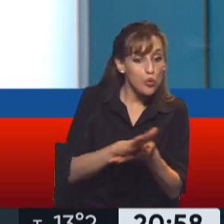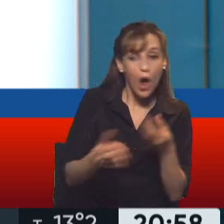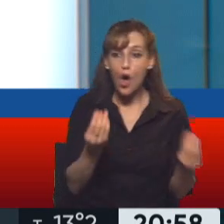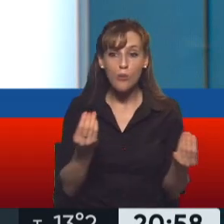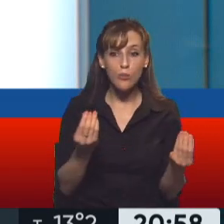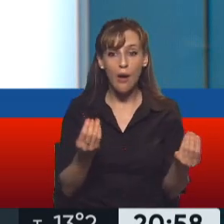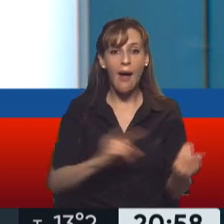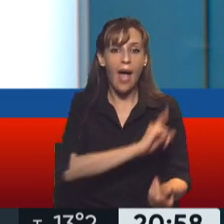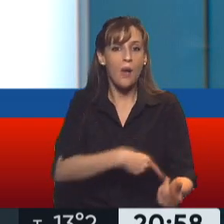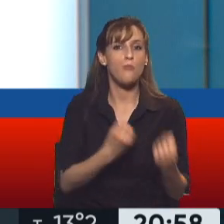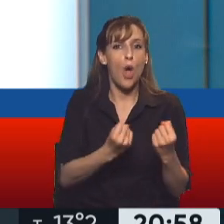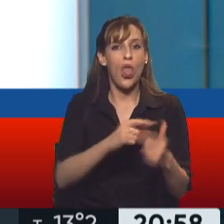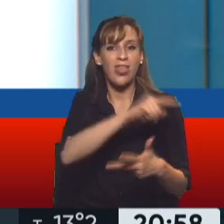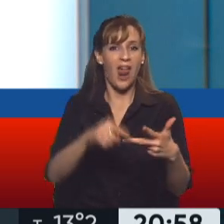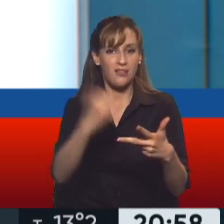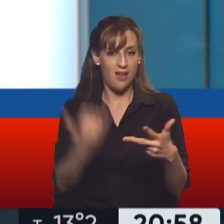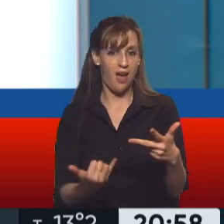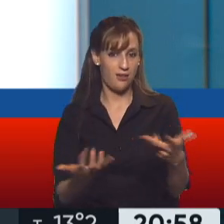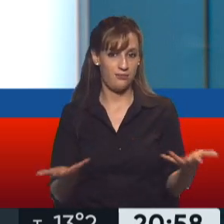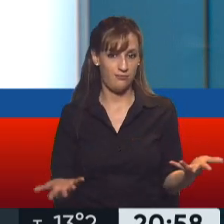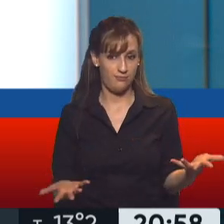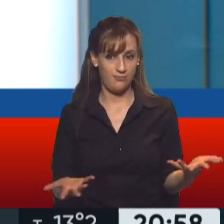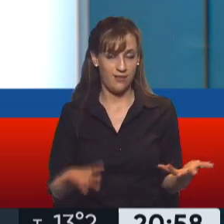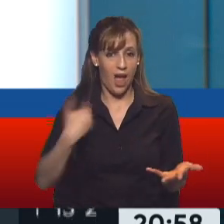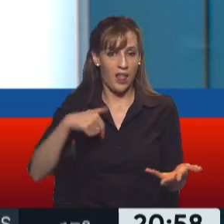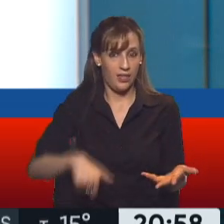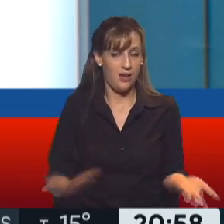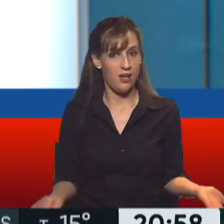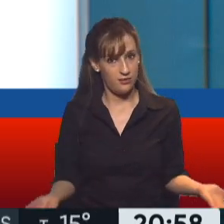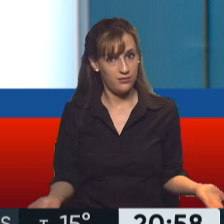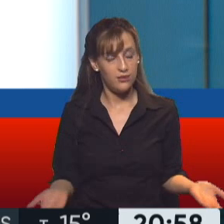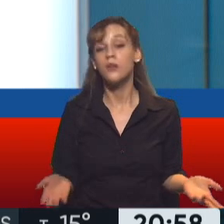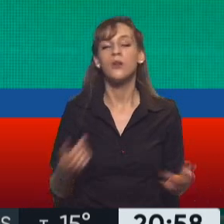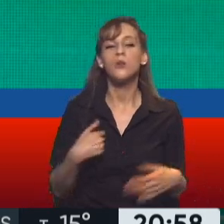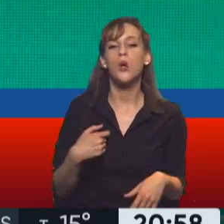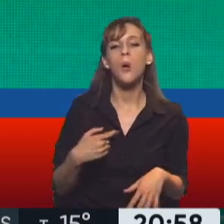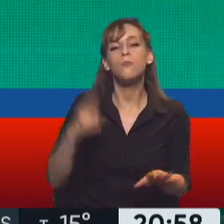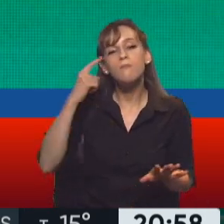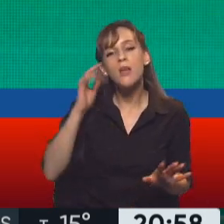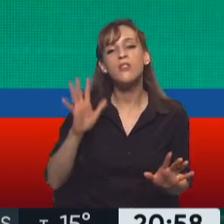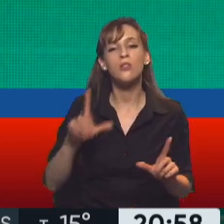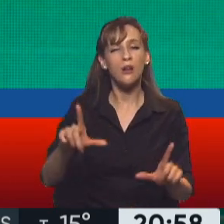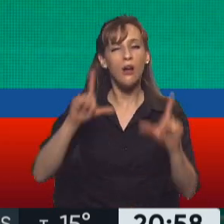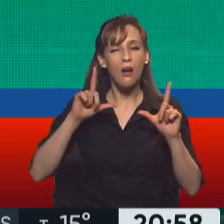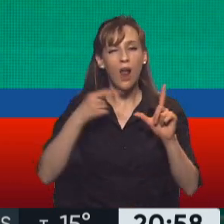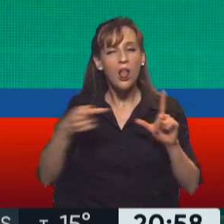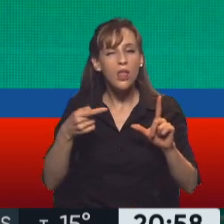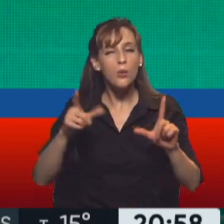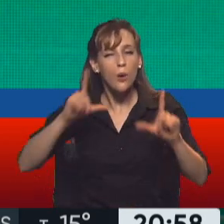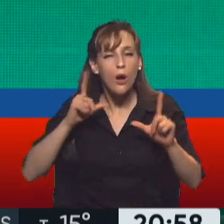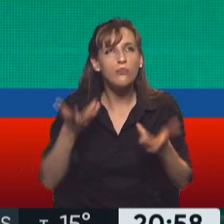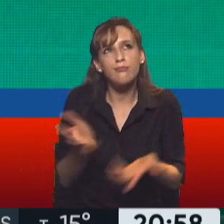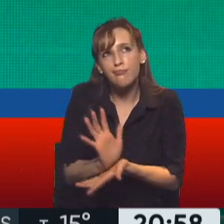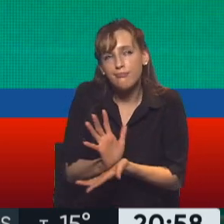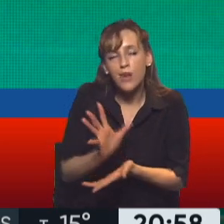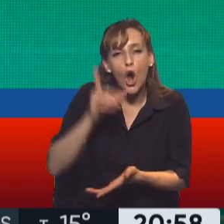división de poderes lo en nuestro país. Lo miran seriamente así. Yo creo que el desprestigio claramente no es un problema, no es una preocupación ni para la Corte